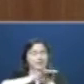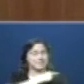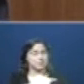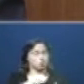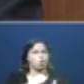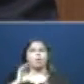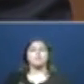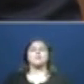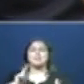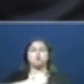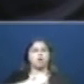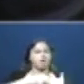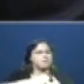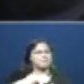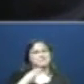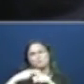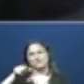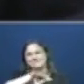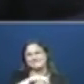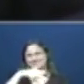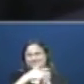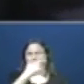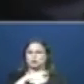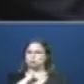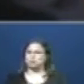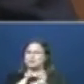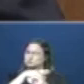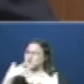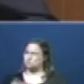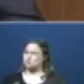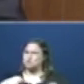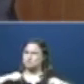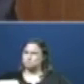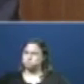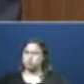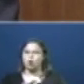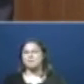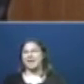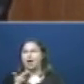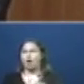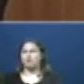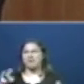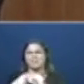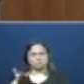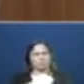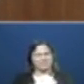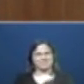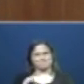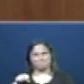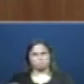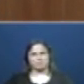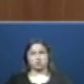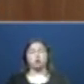y la propia dedicación política viven hoy algunos de sus momentos más Bajos en términos de valoración crédito y confianza social la